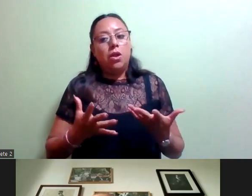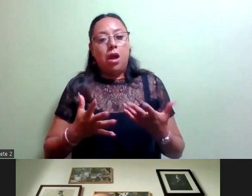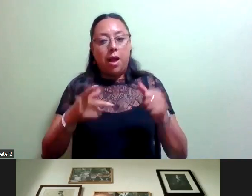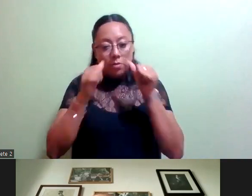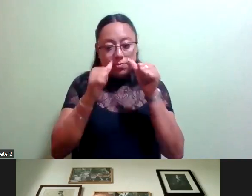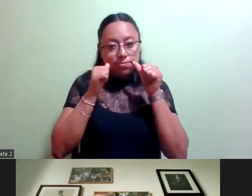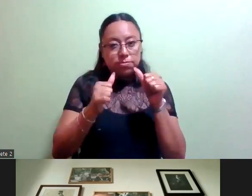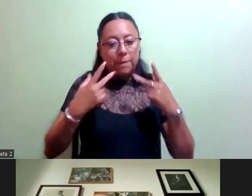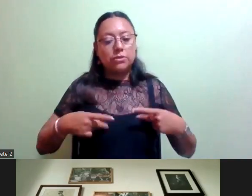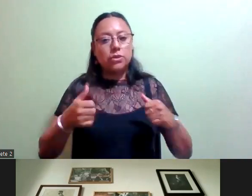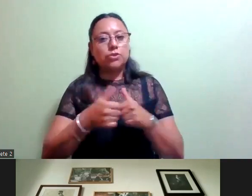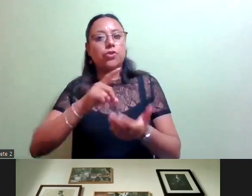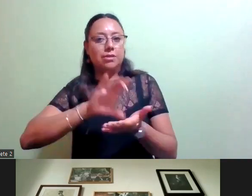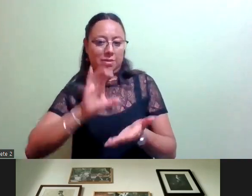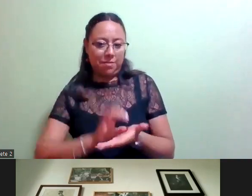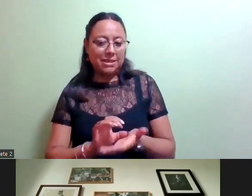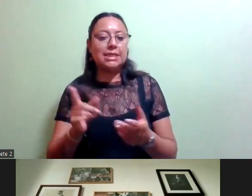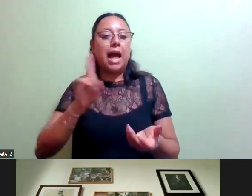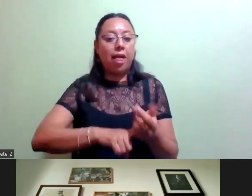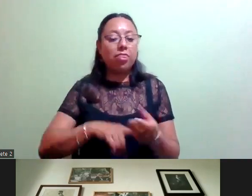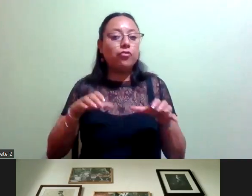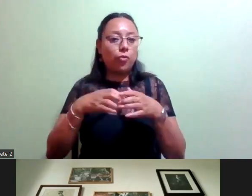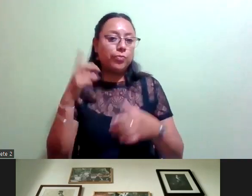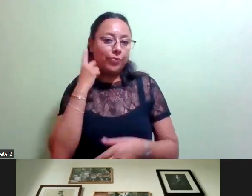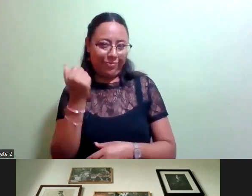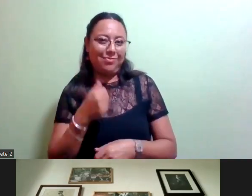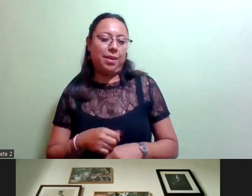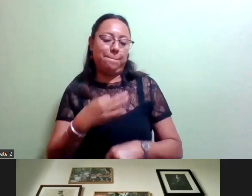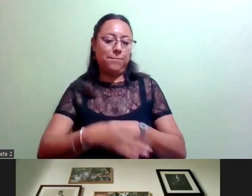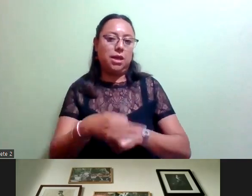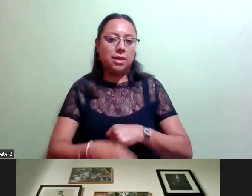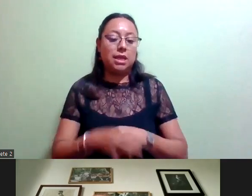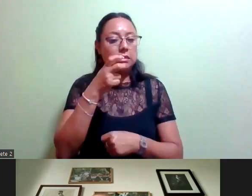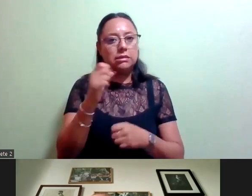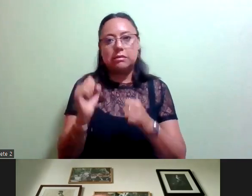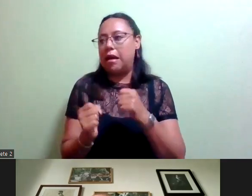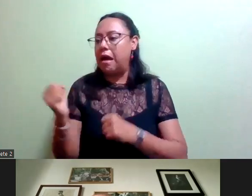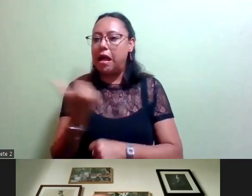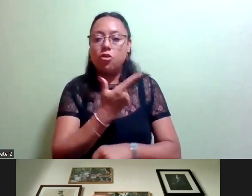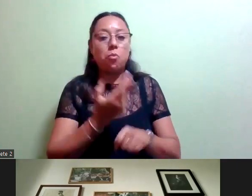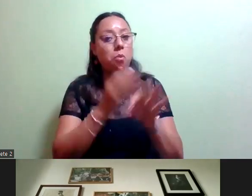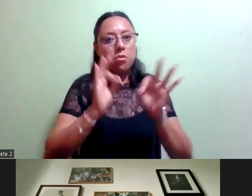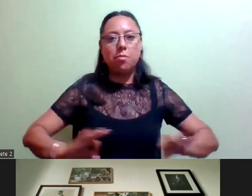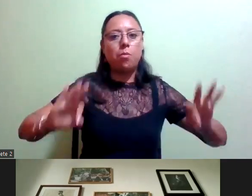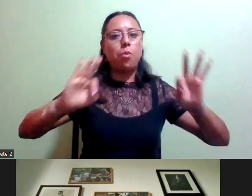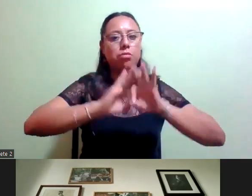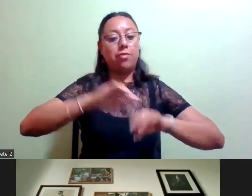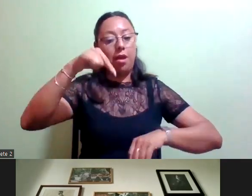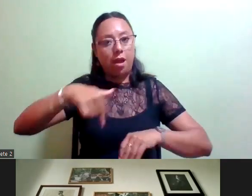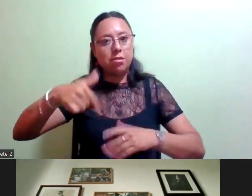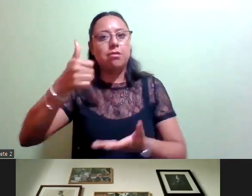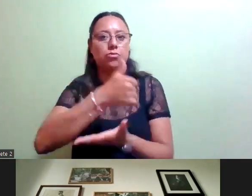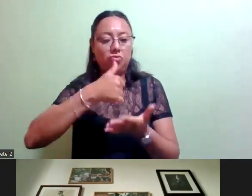ejercicio inédito en la Ciudad de México y que no se ha reproducido en ninguna otra entidad del